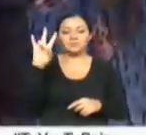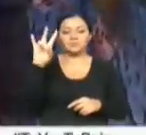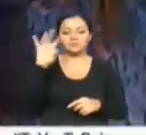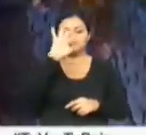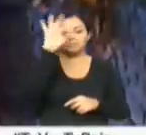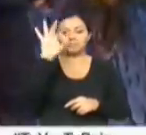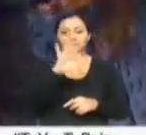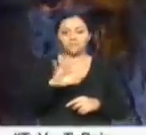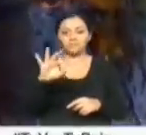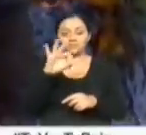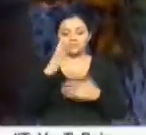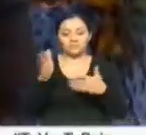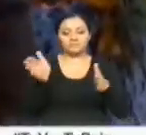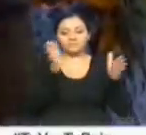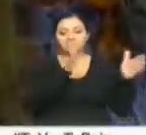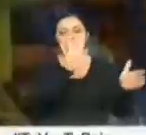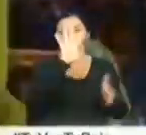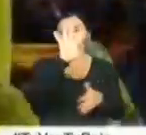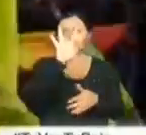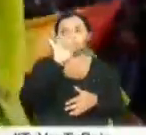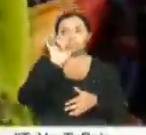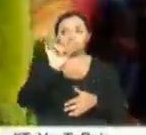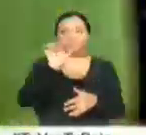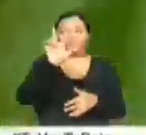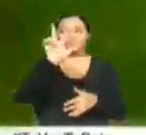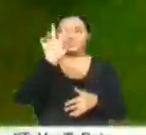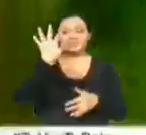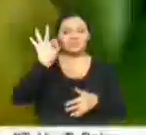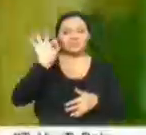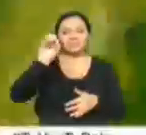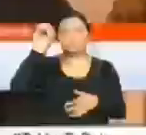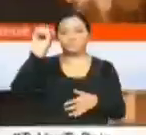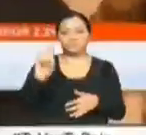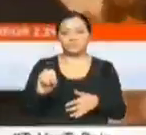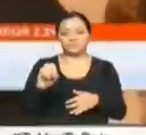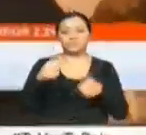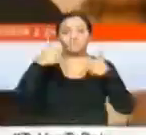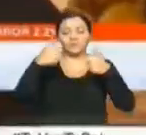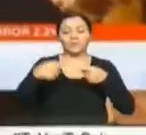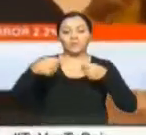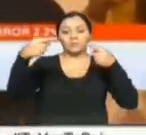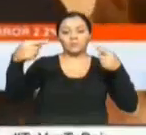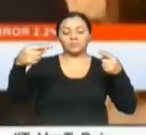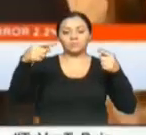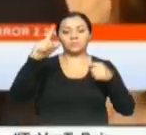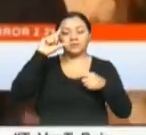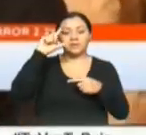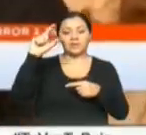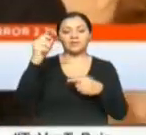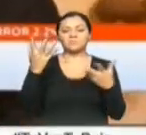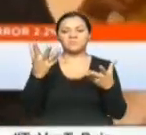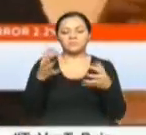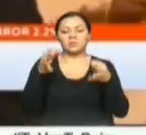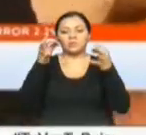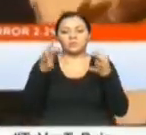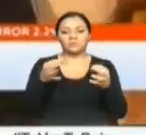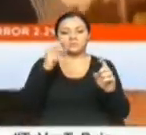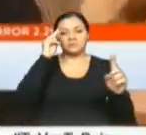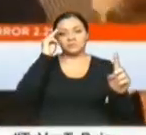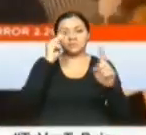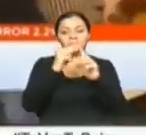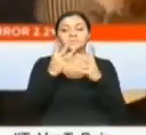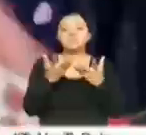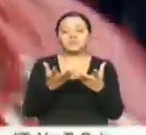51.17% frente al 48.83% del candidato de oposición Guillermo Lasso, esto según datos oficiales proporcionados